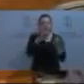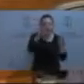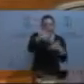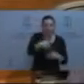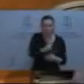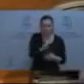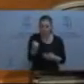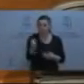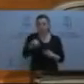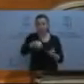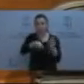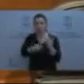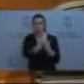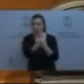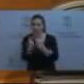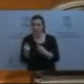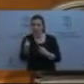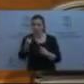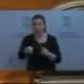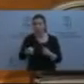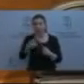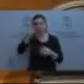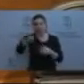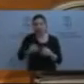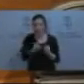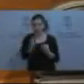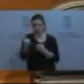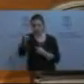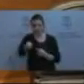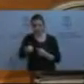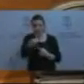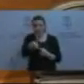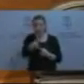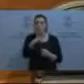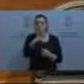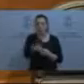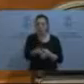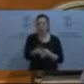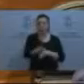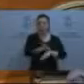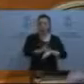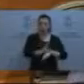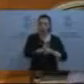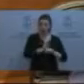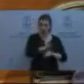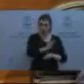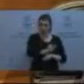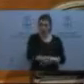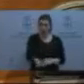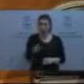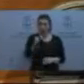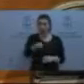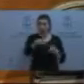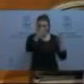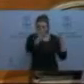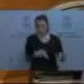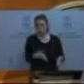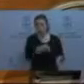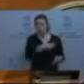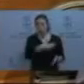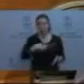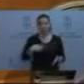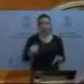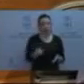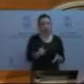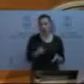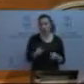falta transparencia y nos faltan certezas. Y eso falta porque a su consejería, y concretamente usted, no está queriendo tomar